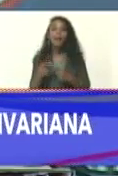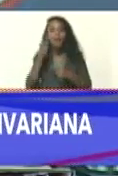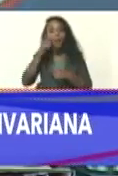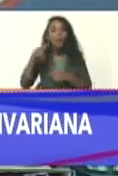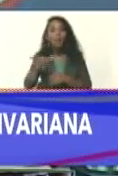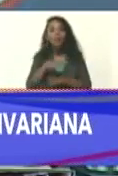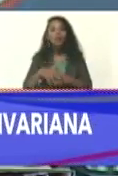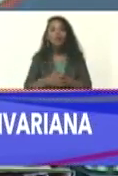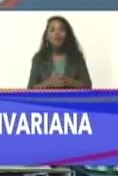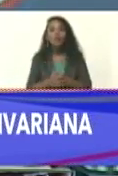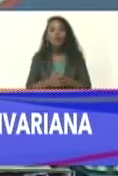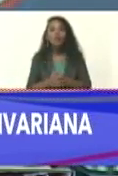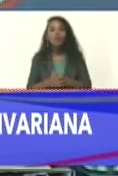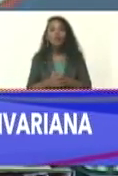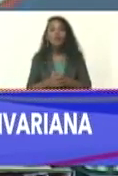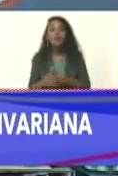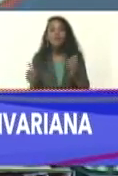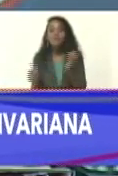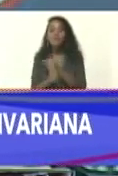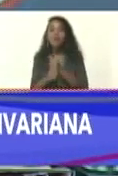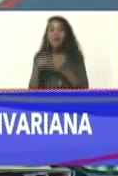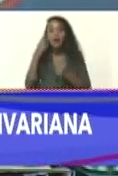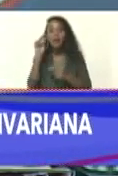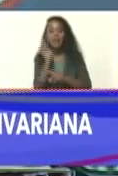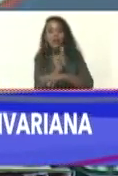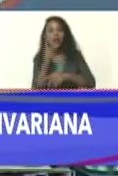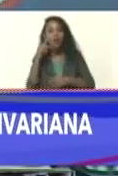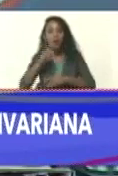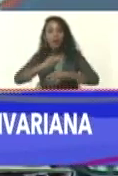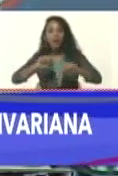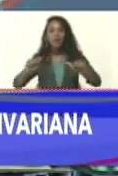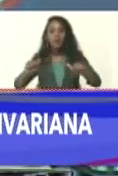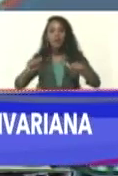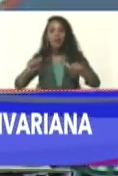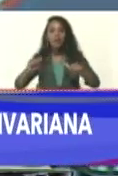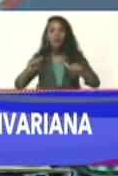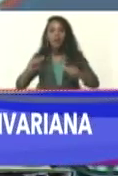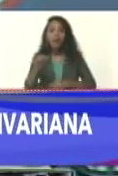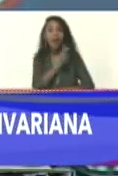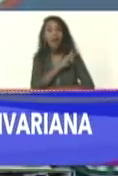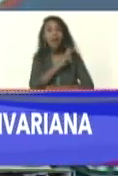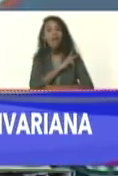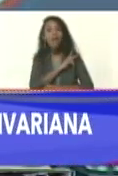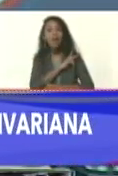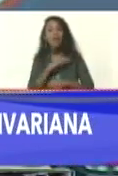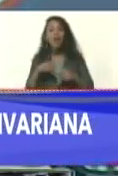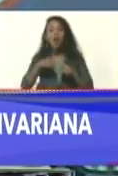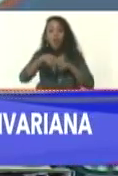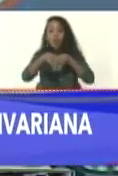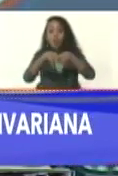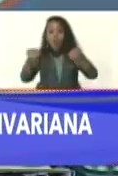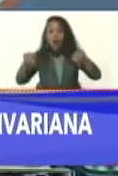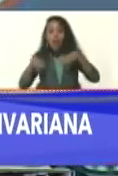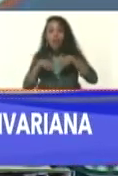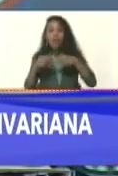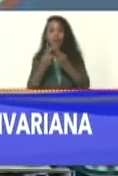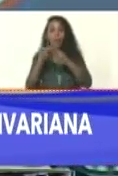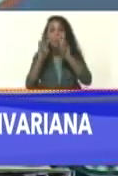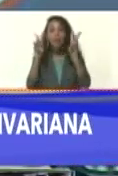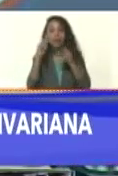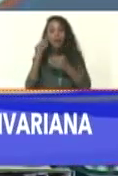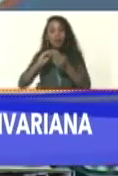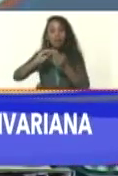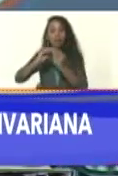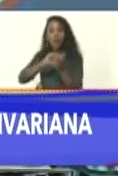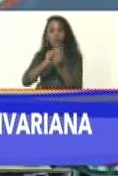supuesto, los aspectos que tienen que ver con el territorio, y que el jefe del Cuadrante de Paz, mi comandante, en el futuro se convierta en un